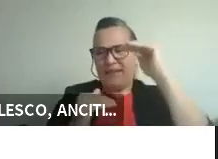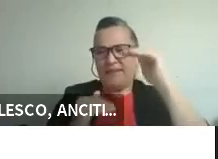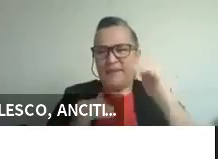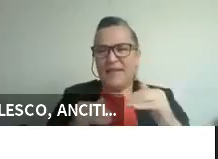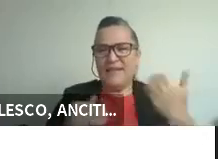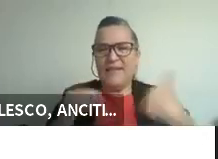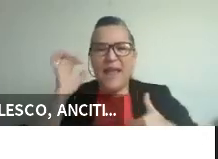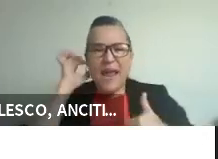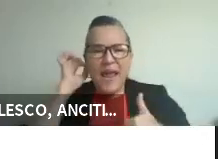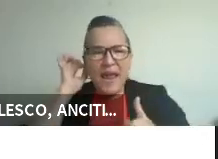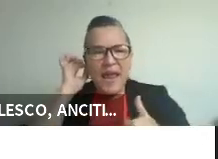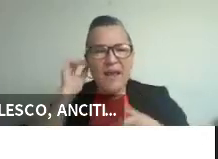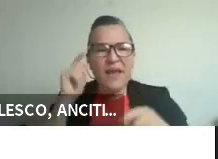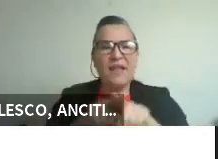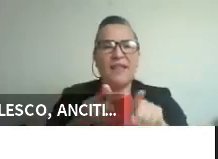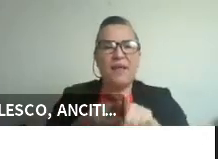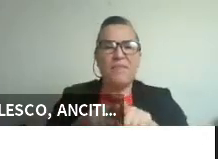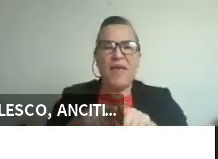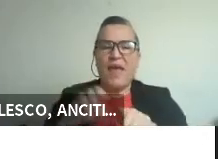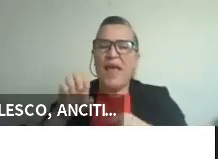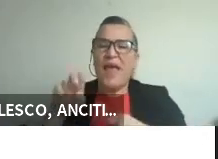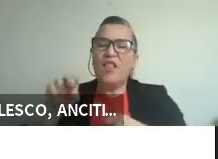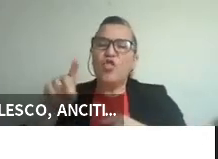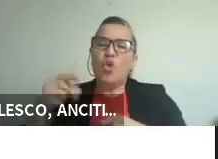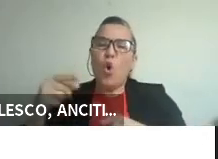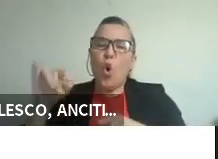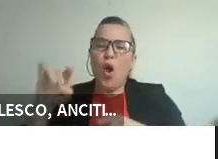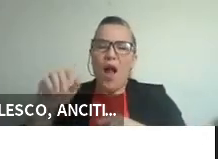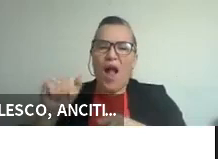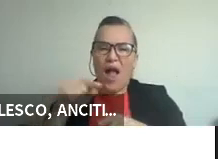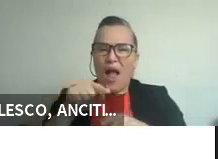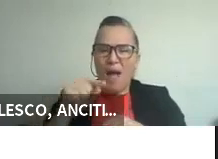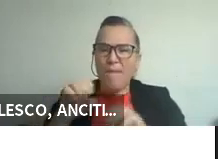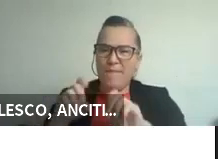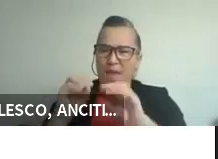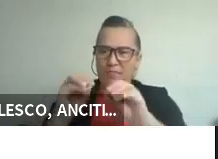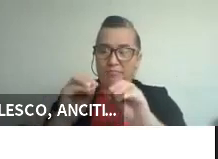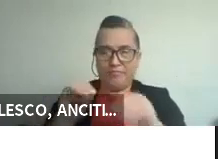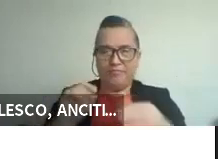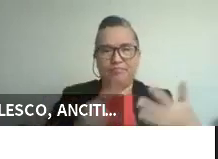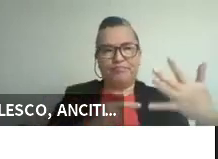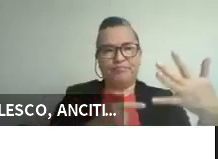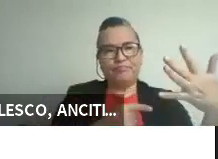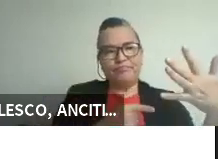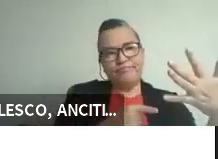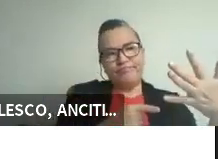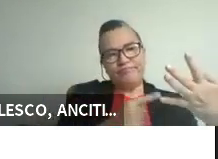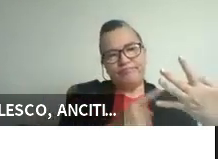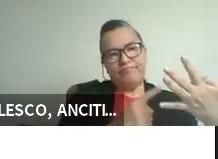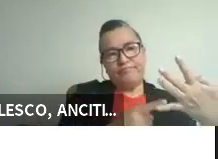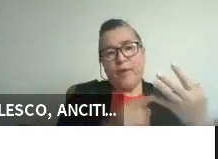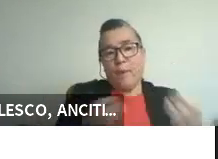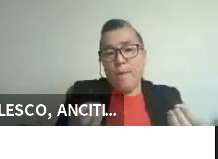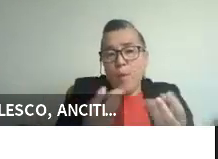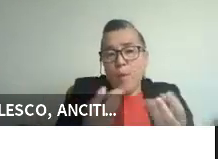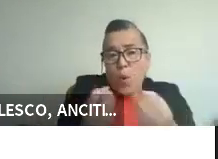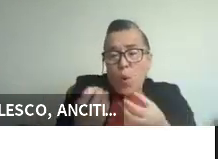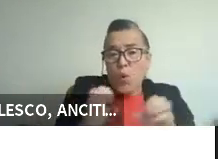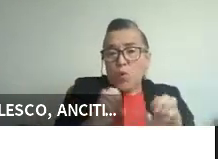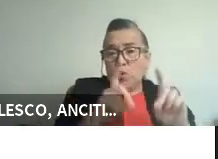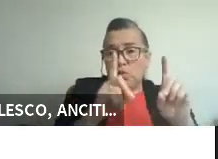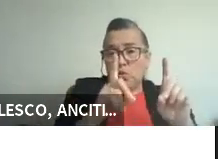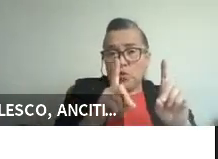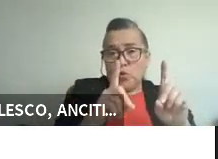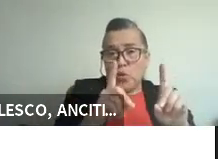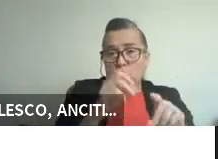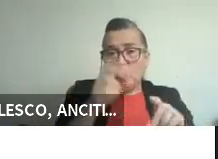tenemos un elemento de endogamia académica la producción académica de costa rica aunque es destacada en algunos campos adonde el país